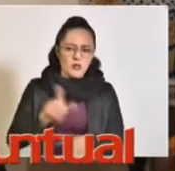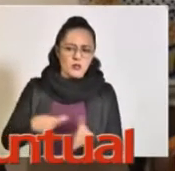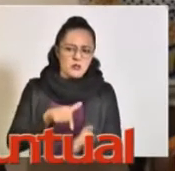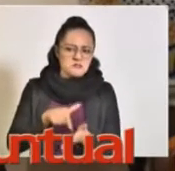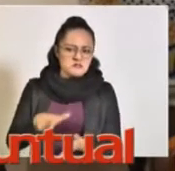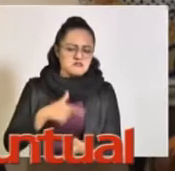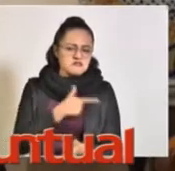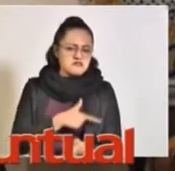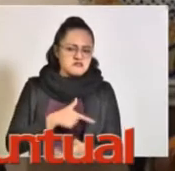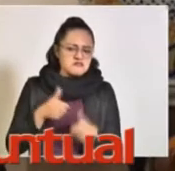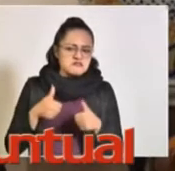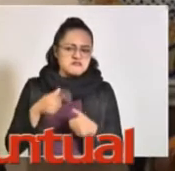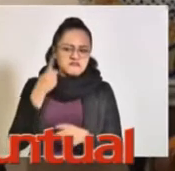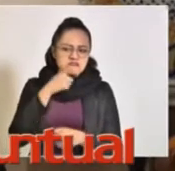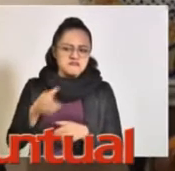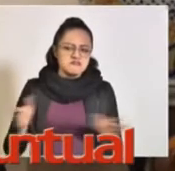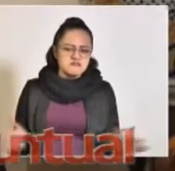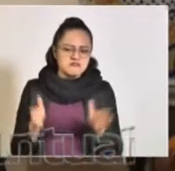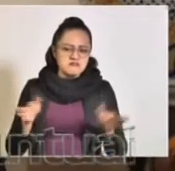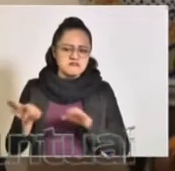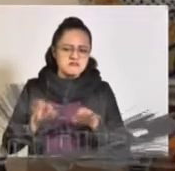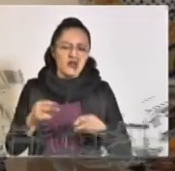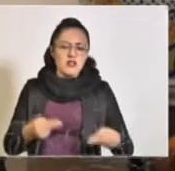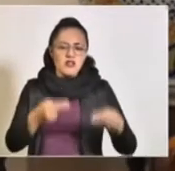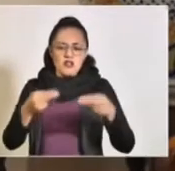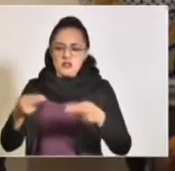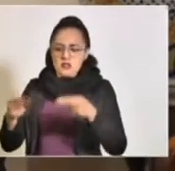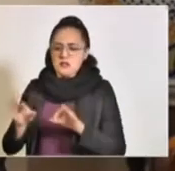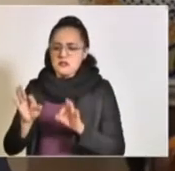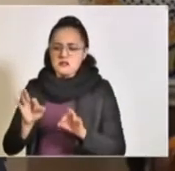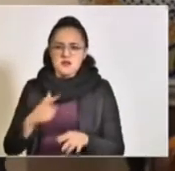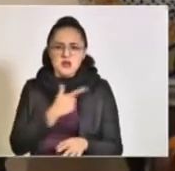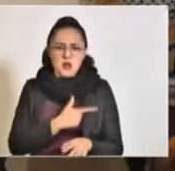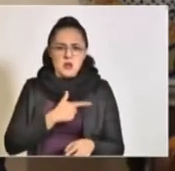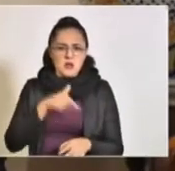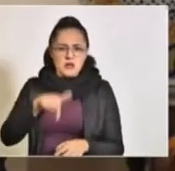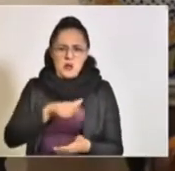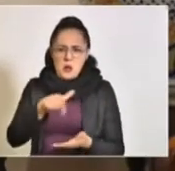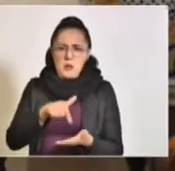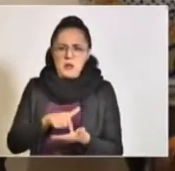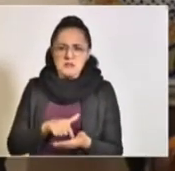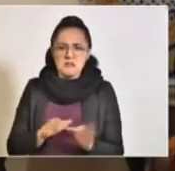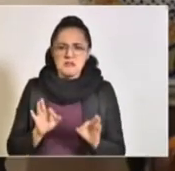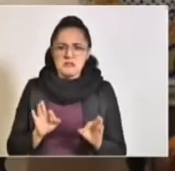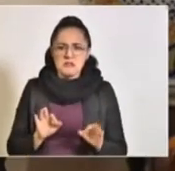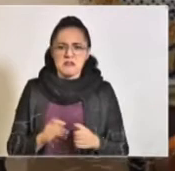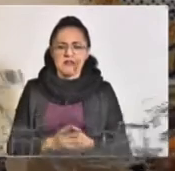lugar de negocios, como un asiento de negocios